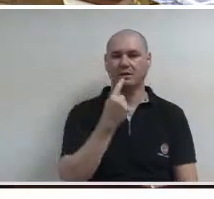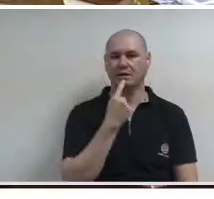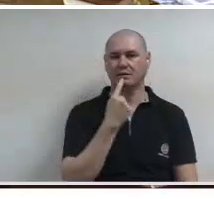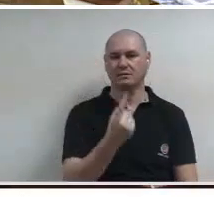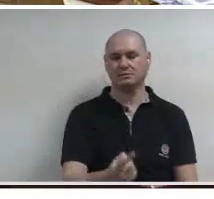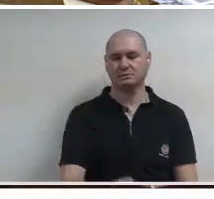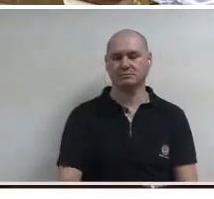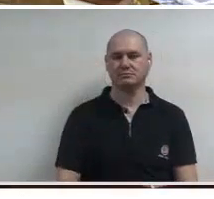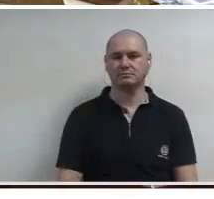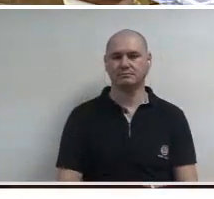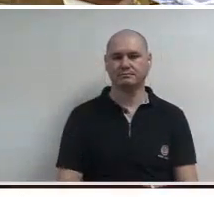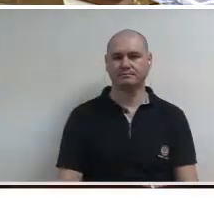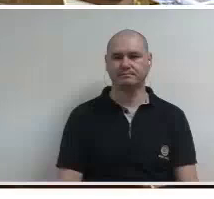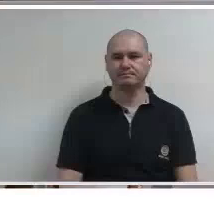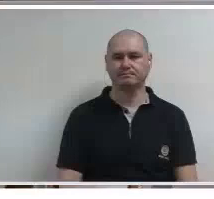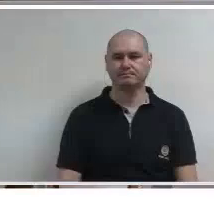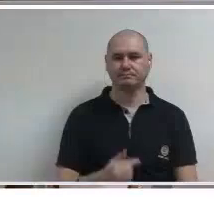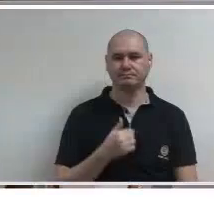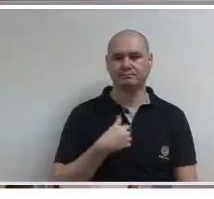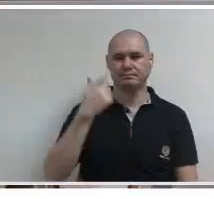Y por ahí, creí,